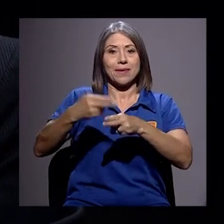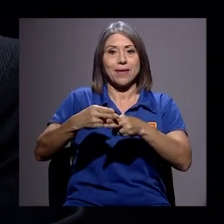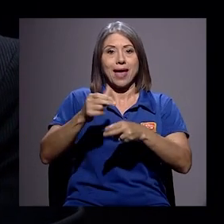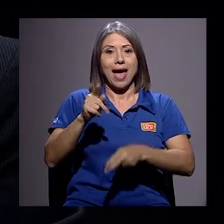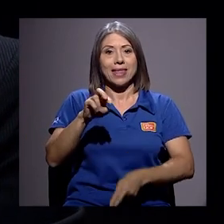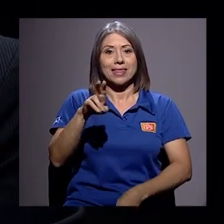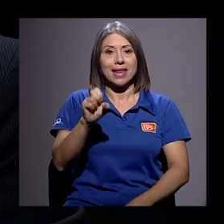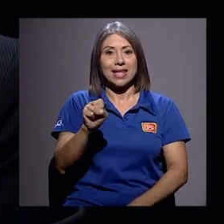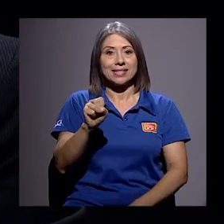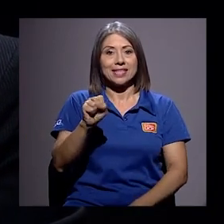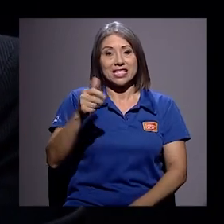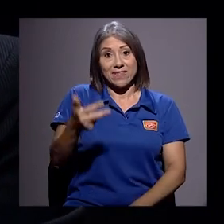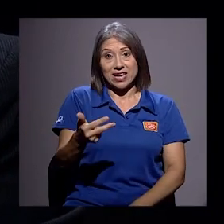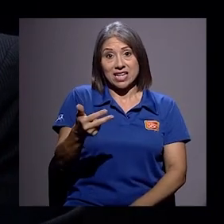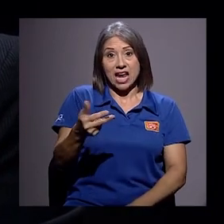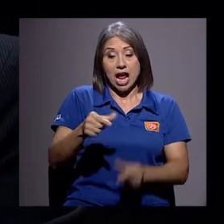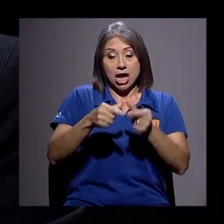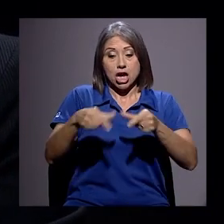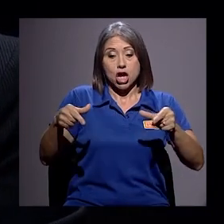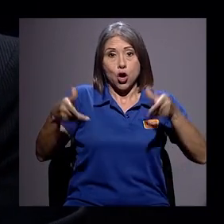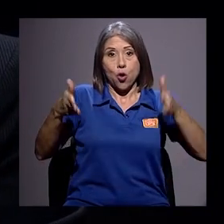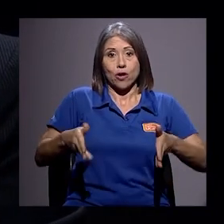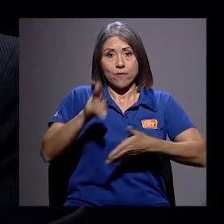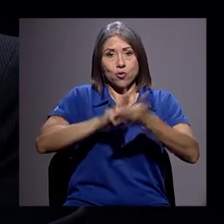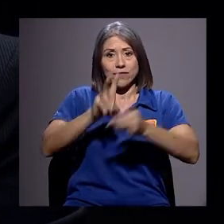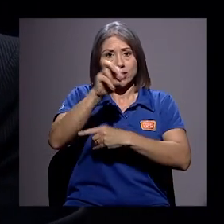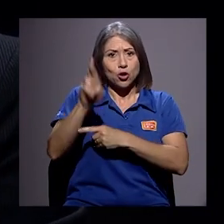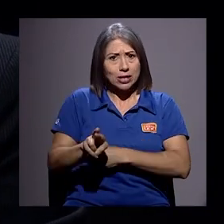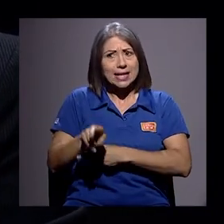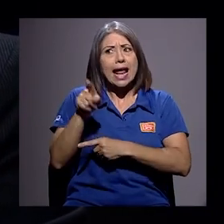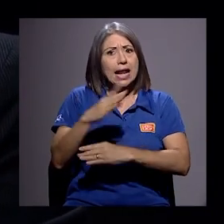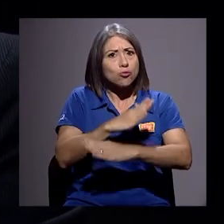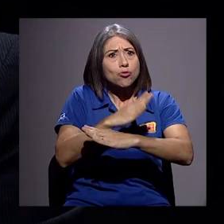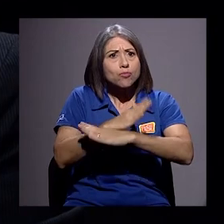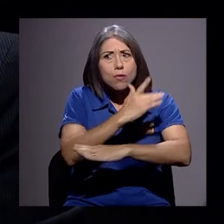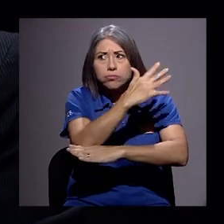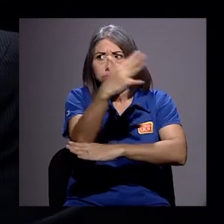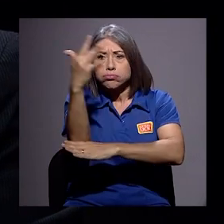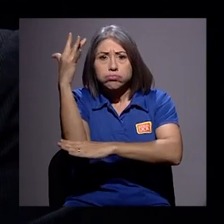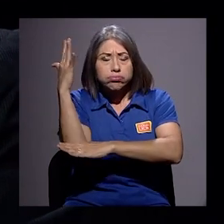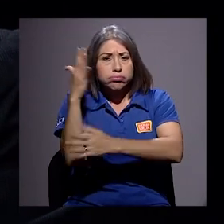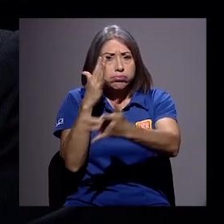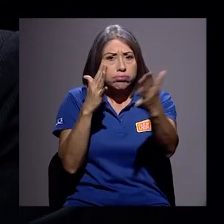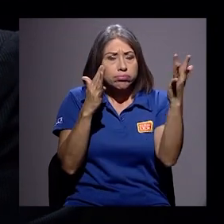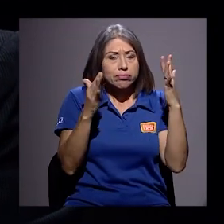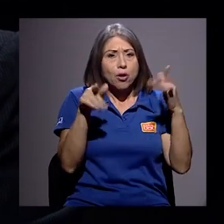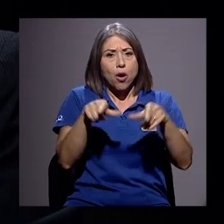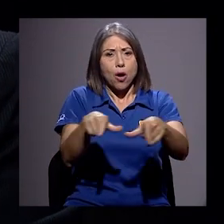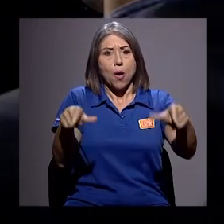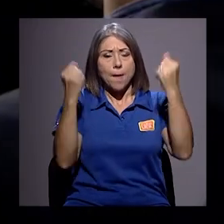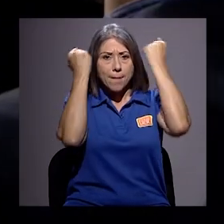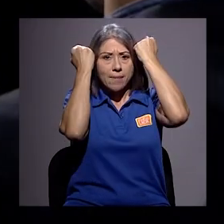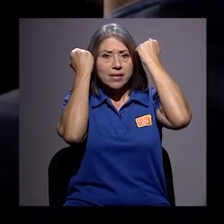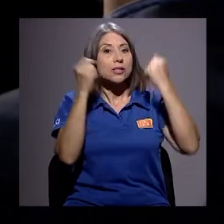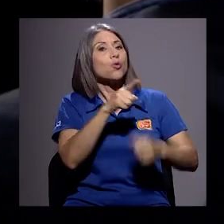geógrafo de la universidad de costa rica que ha estado muy metido en el tema de la reforestación en el sector de pub árabe que se me hablando más de